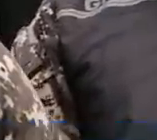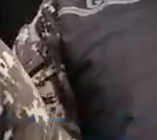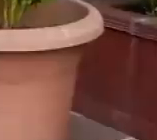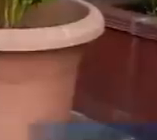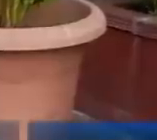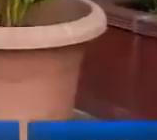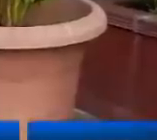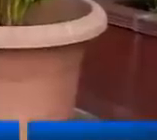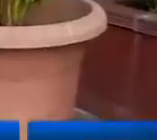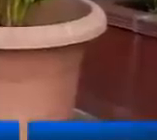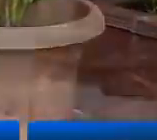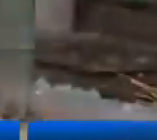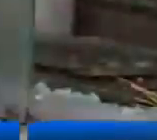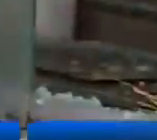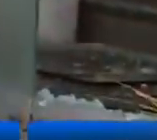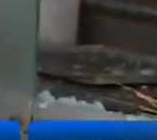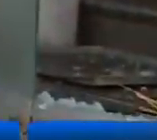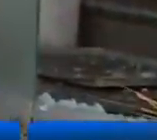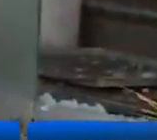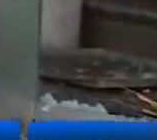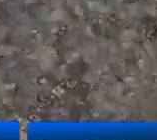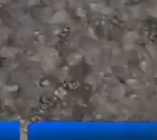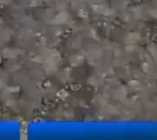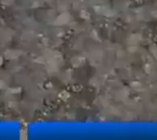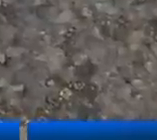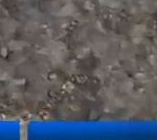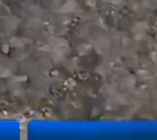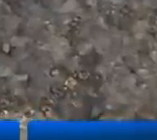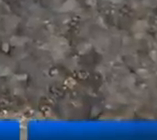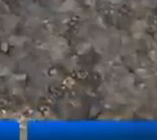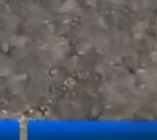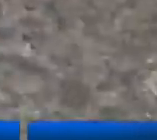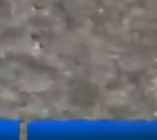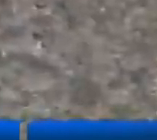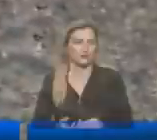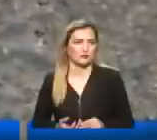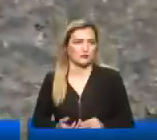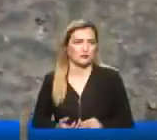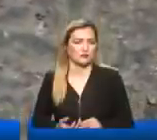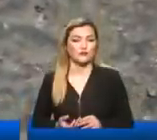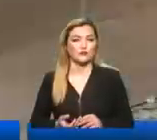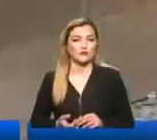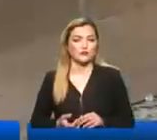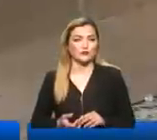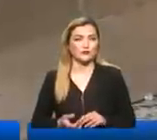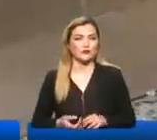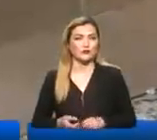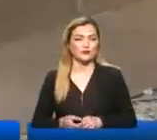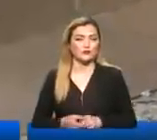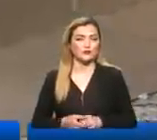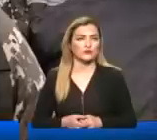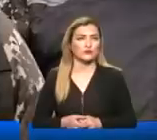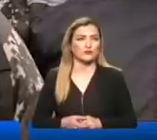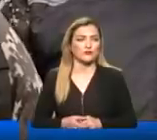poder explotar. Eso se determinó tras el peritaje respectivo en el sitio. Entre los indicios que se levantaron están estos pedazos de mecha y otros restos